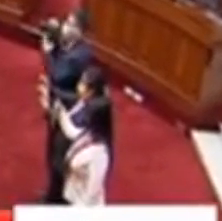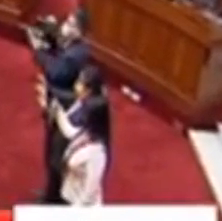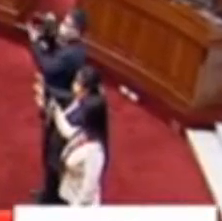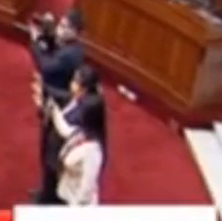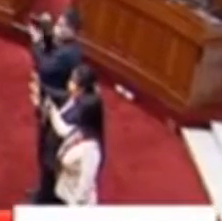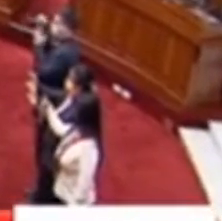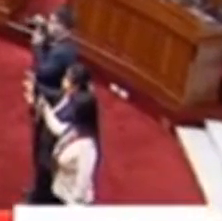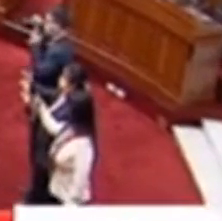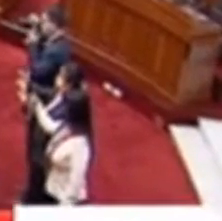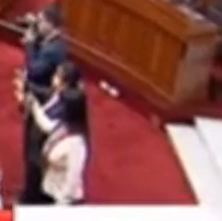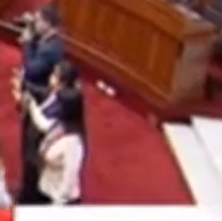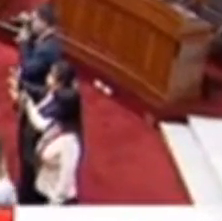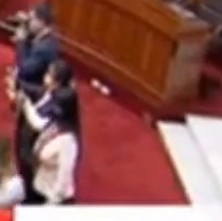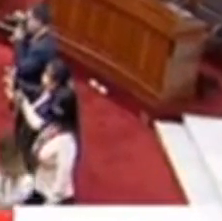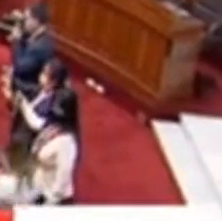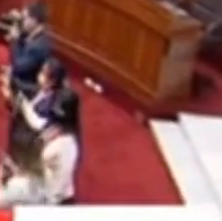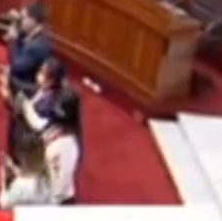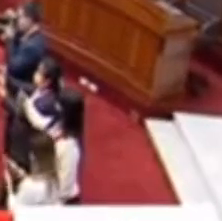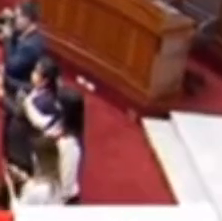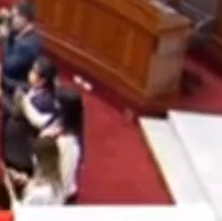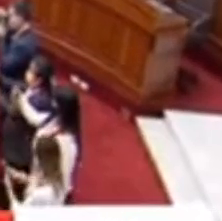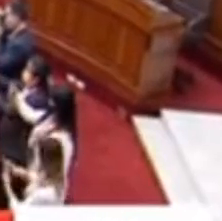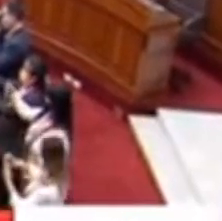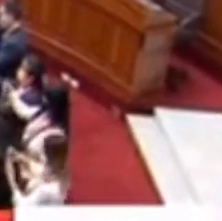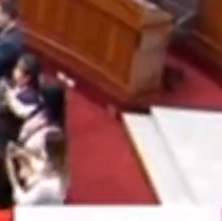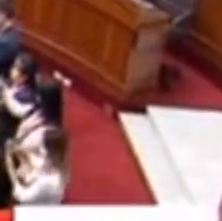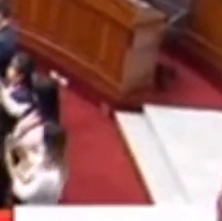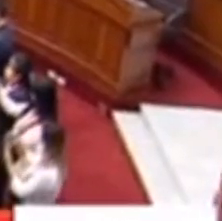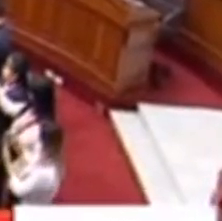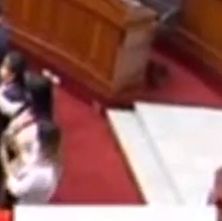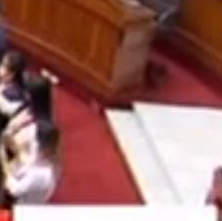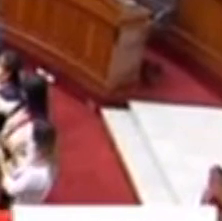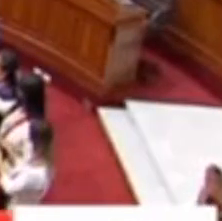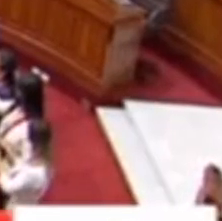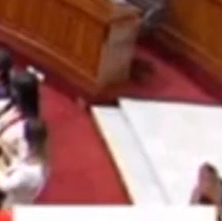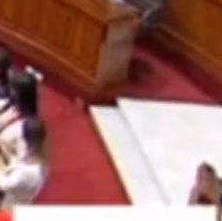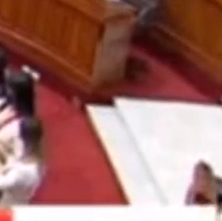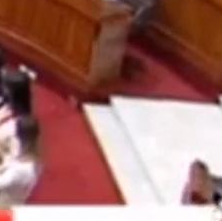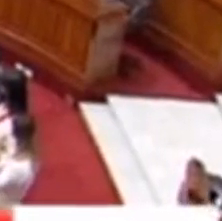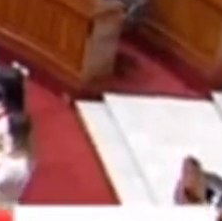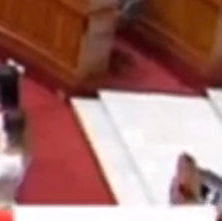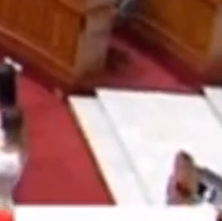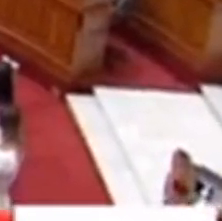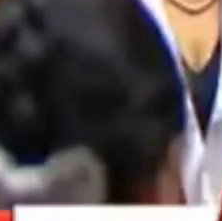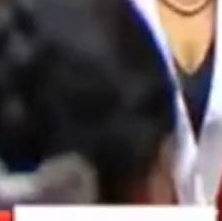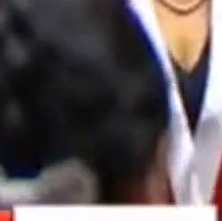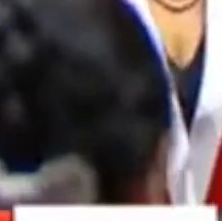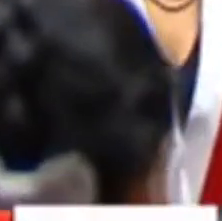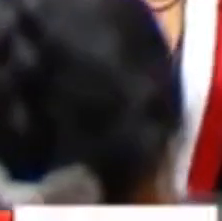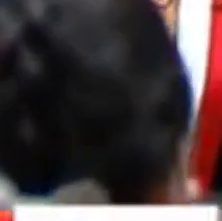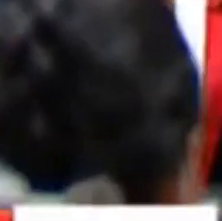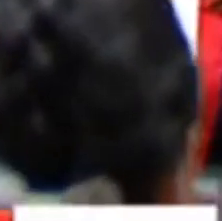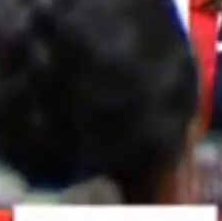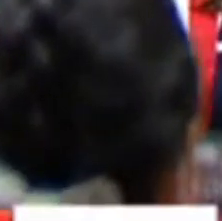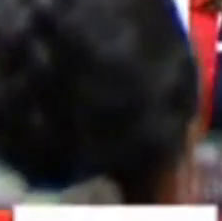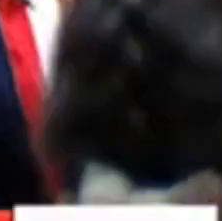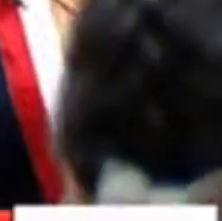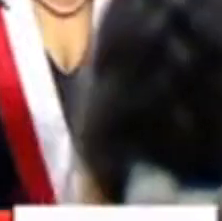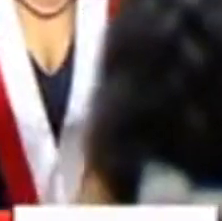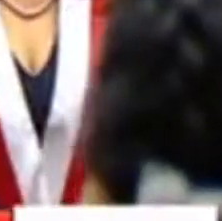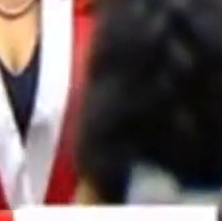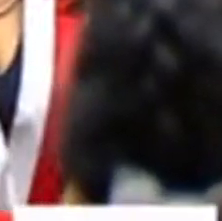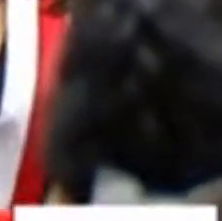encuentra el grupo parlamentario Fuerza Popular, también el grupo parlamentario Avanza País